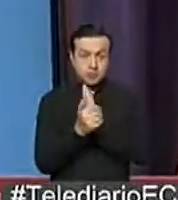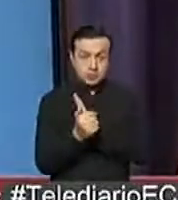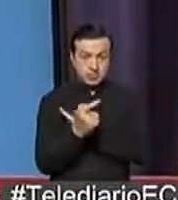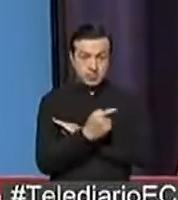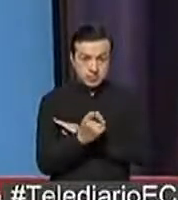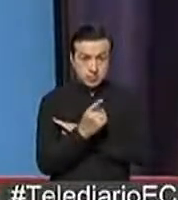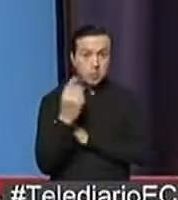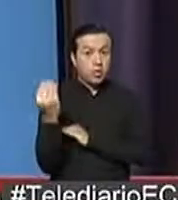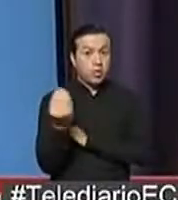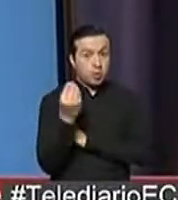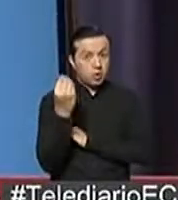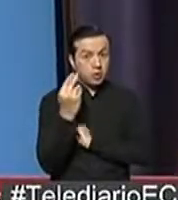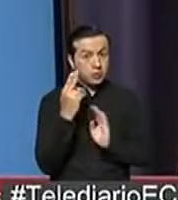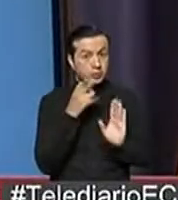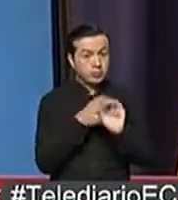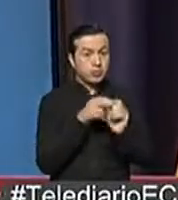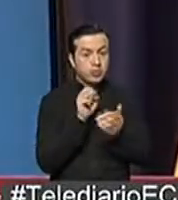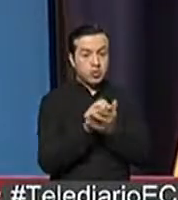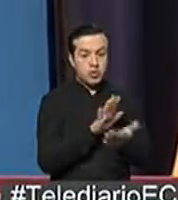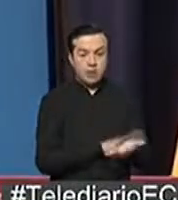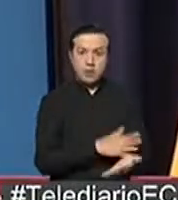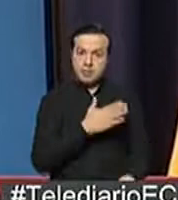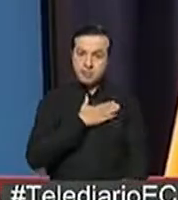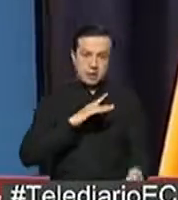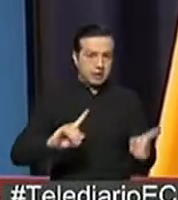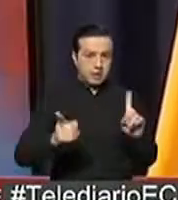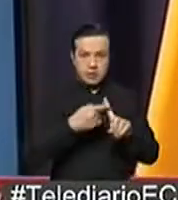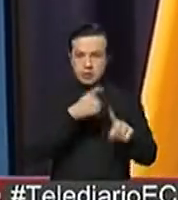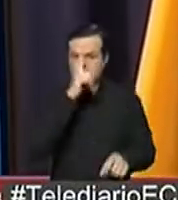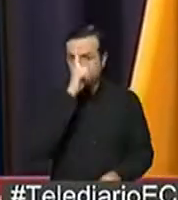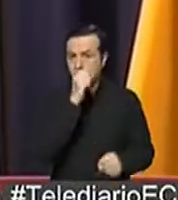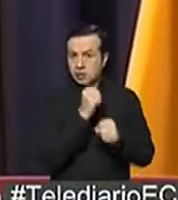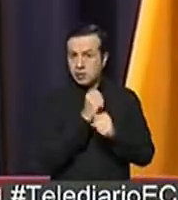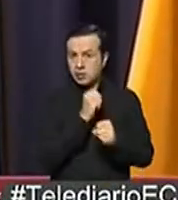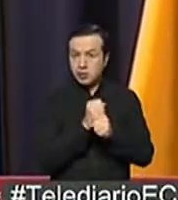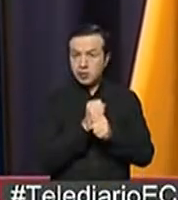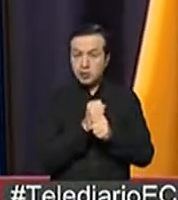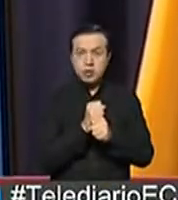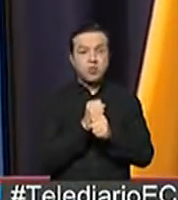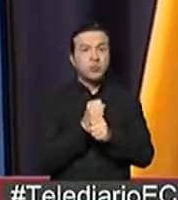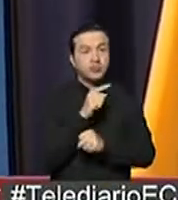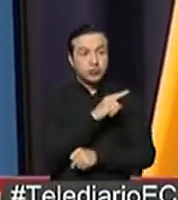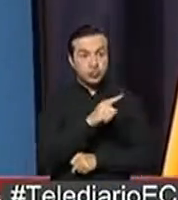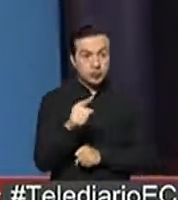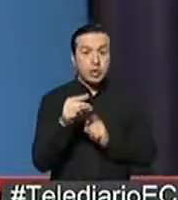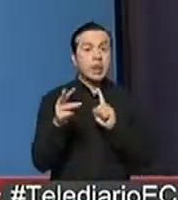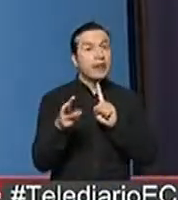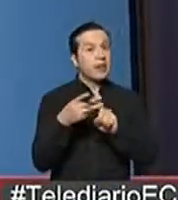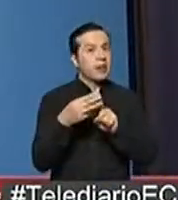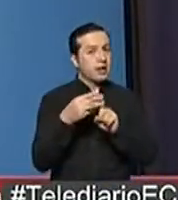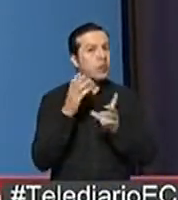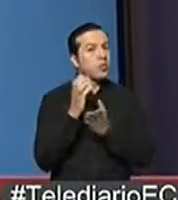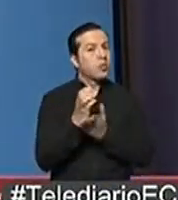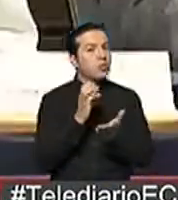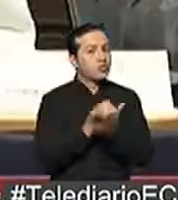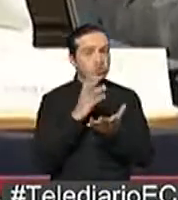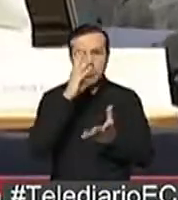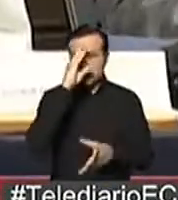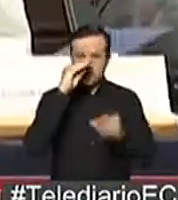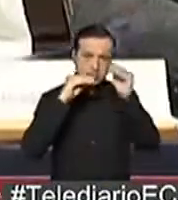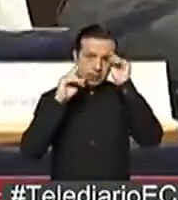y los jóvenes beneficiarios del programa Mi Primer Empleo, quienes de forma virtual cursarán un proceso para conocer sobre